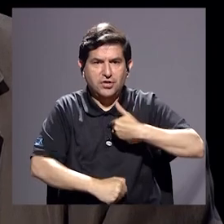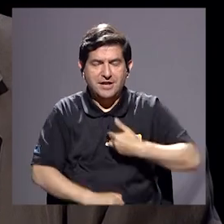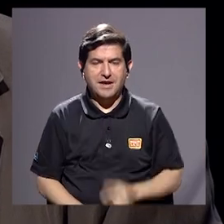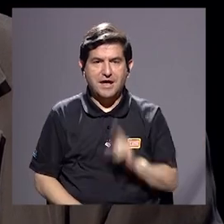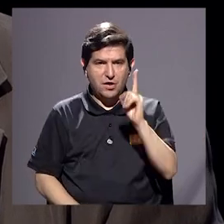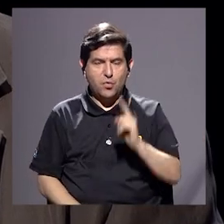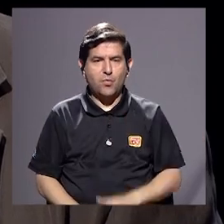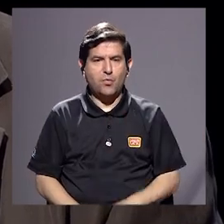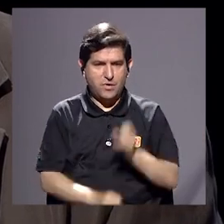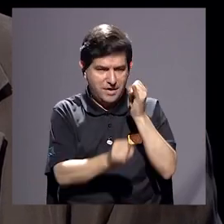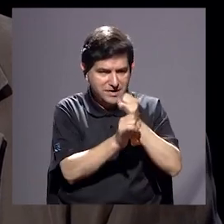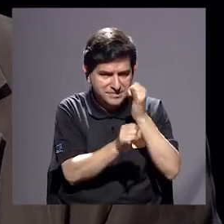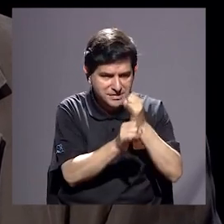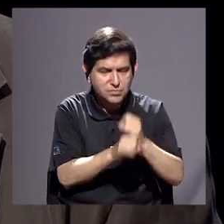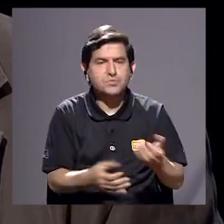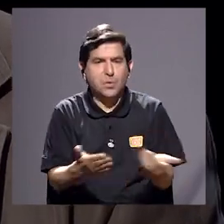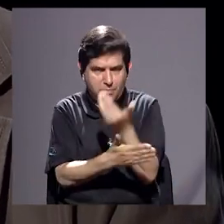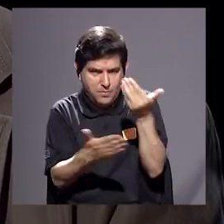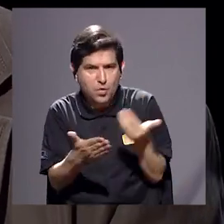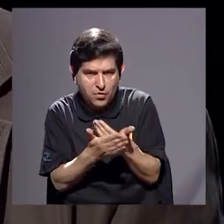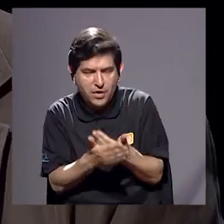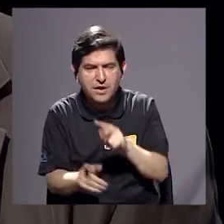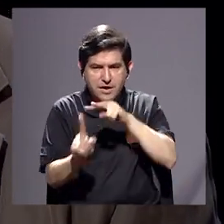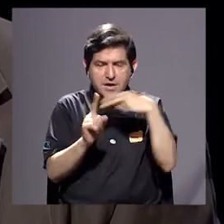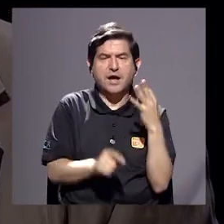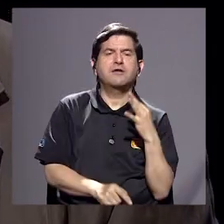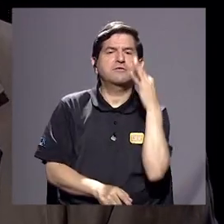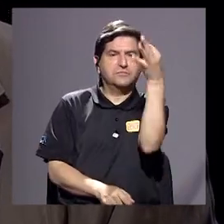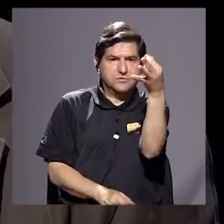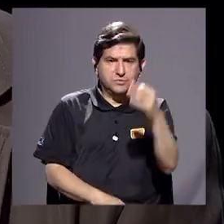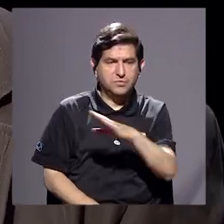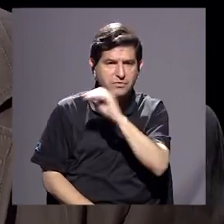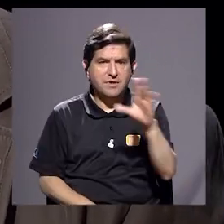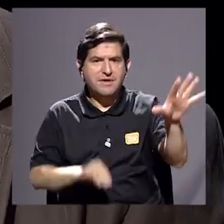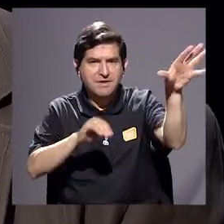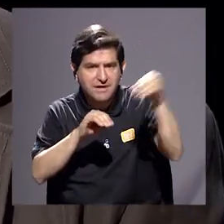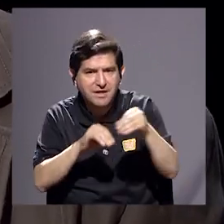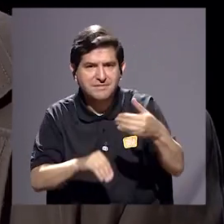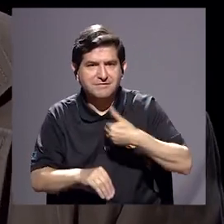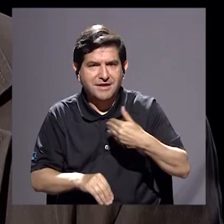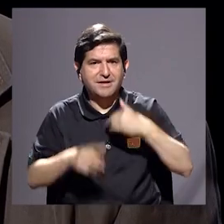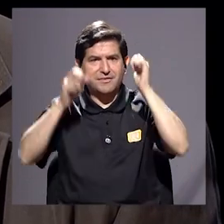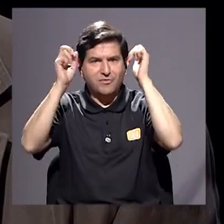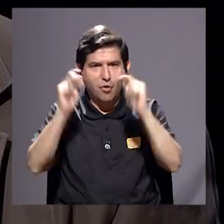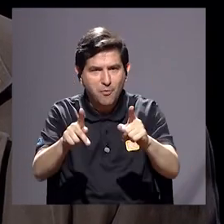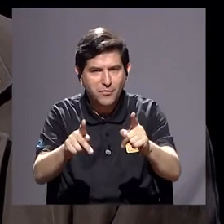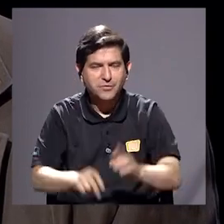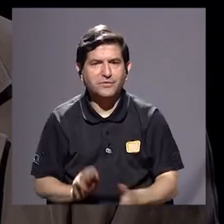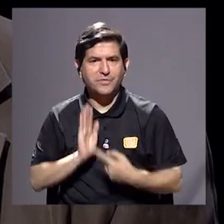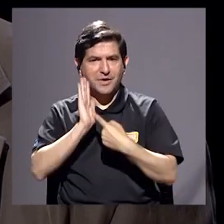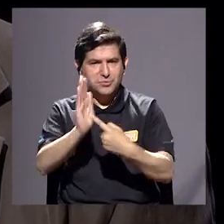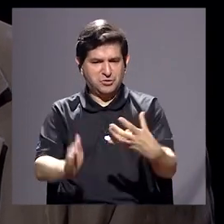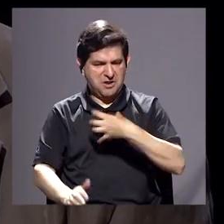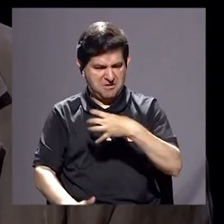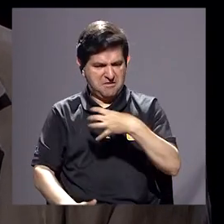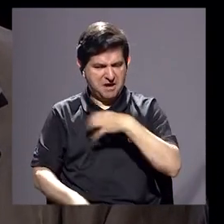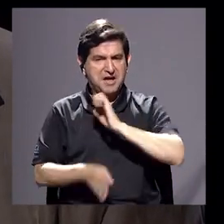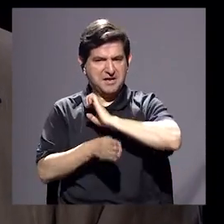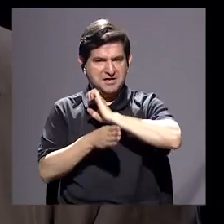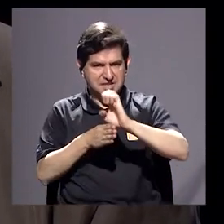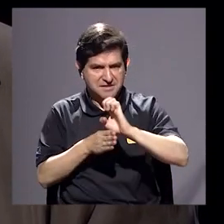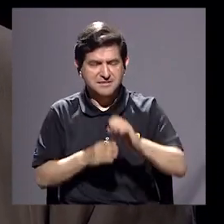una instancia en este país moderna con visión de futuro y que además tengamos la posibilidad de presentar quejas